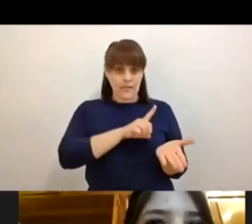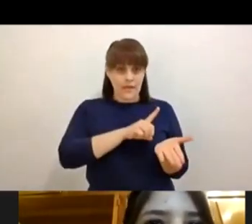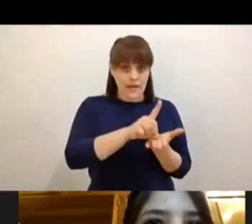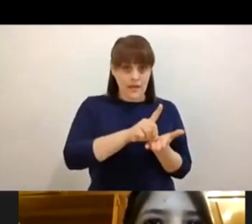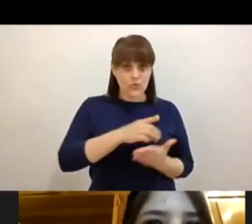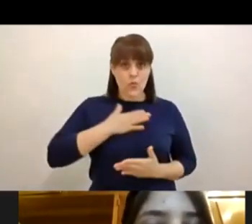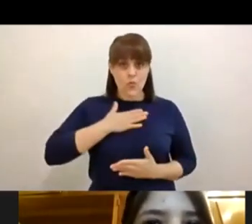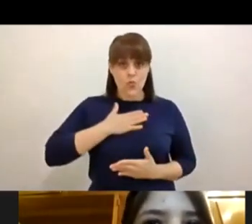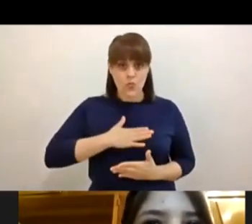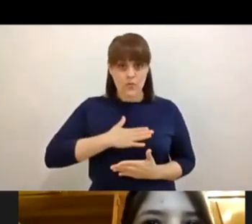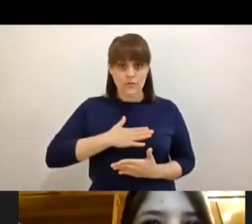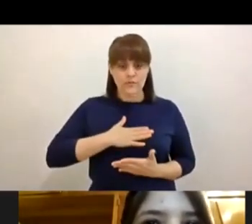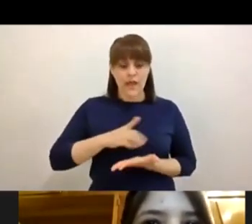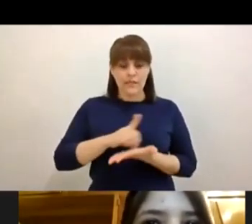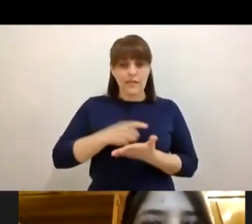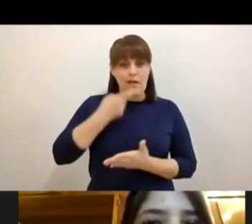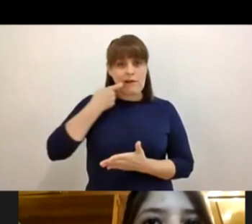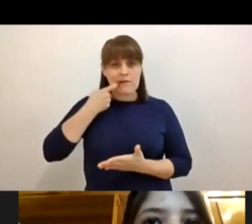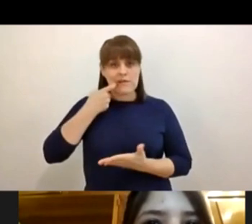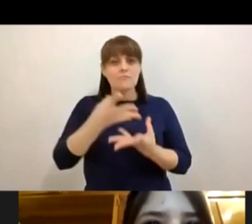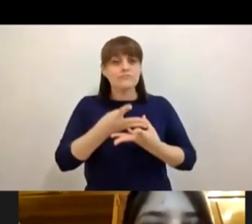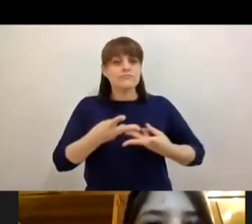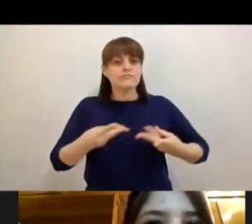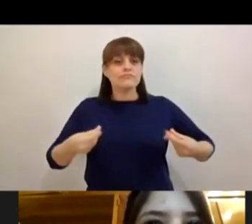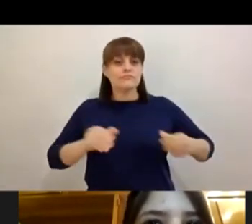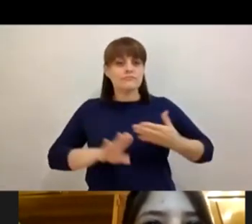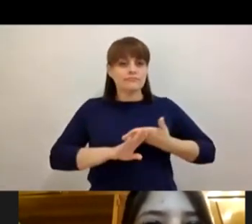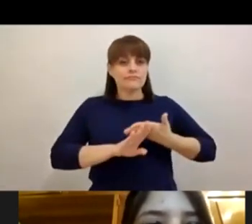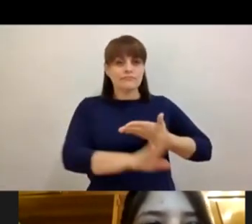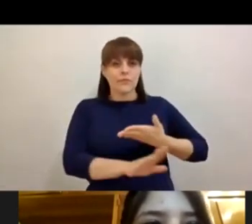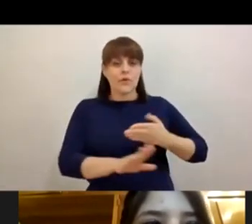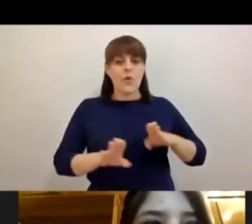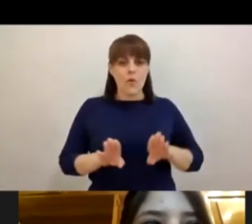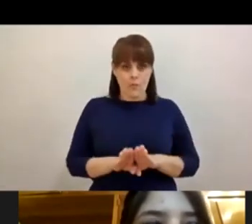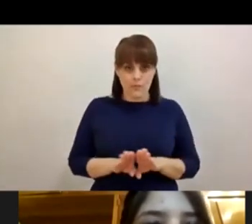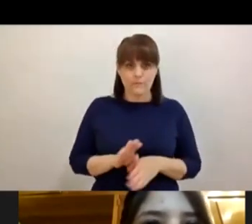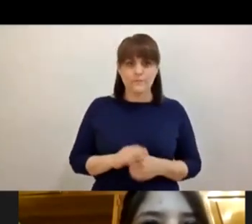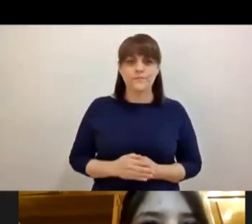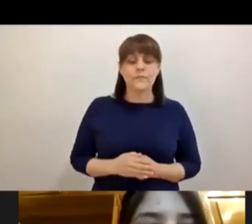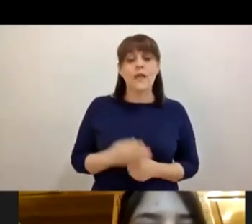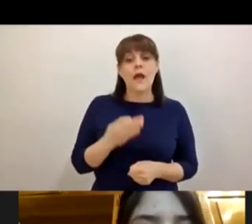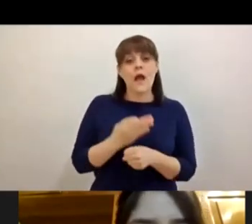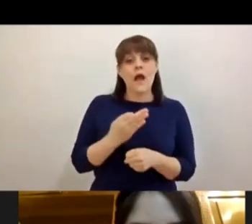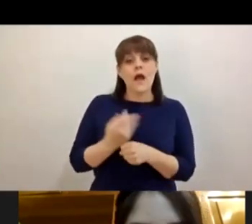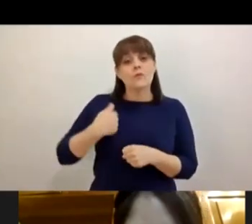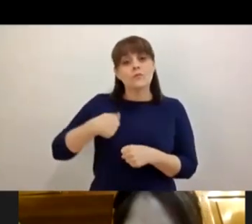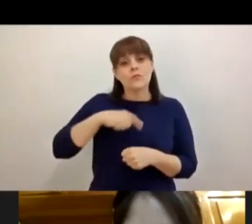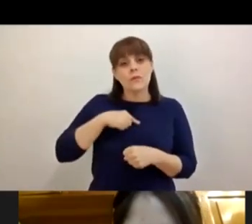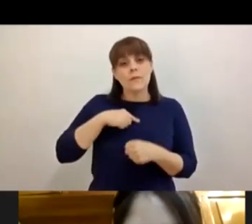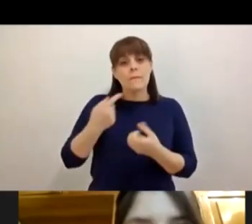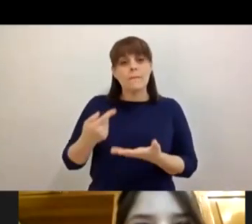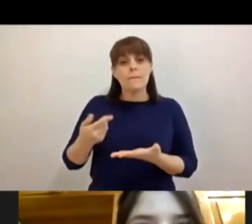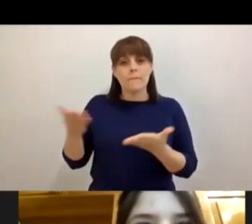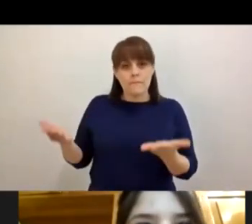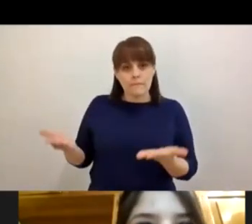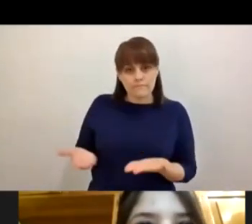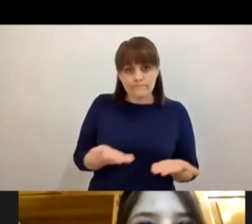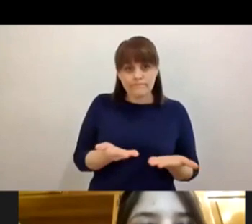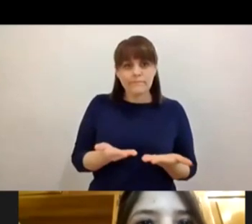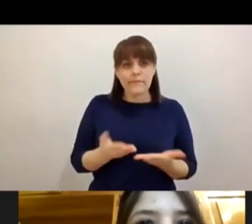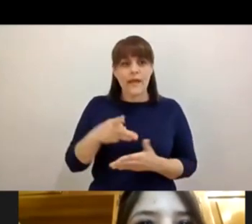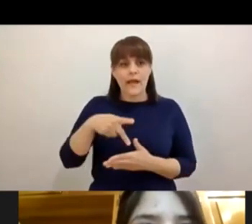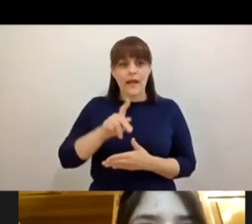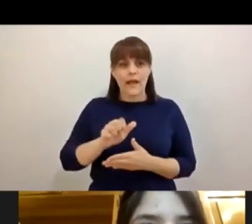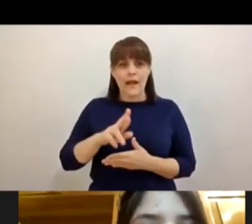y combate a las adicciones. Yo quiero, antes de presentar a Carla Ortiz, que nos hace el favor